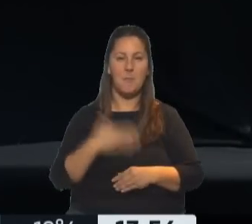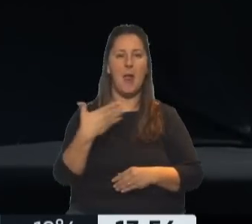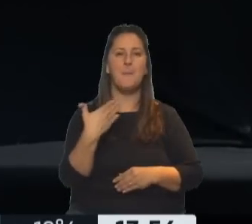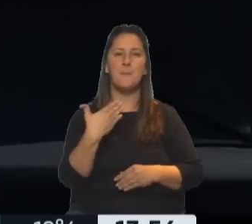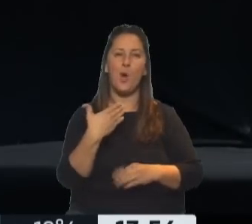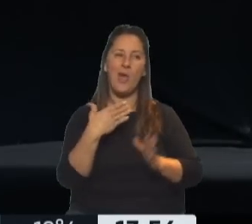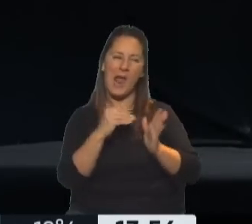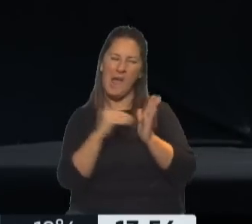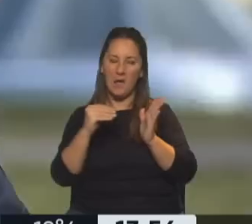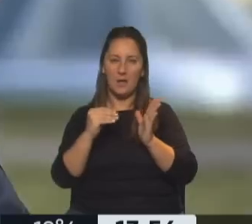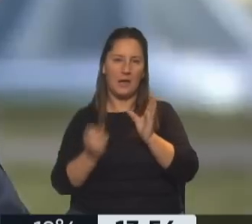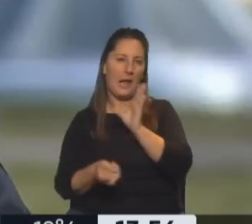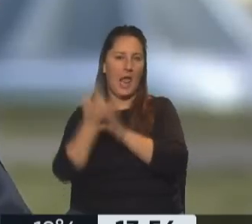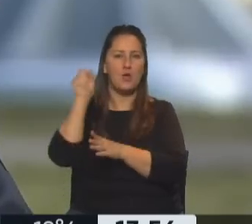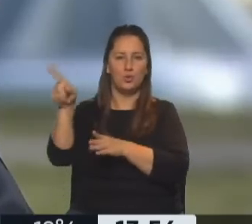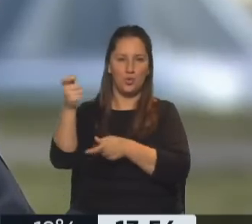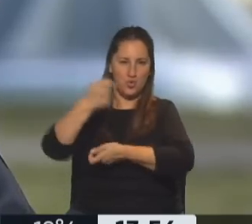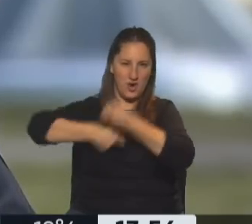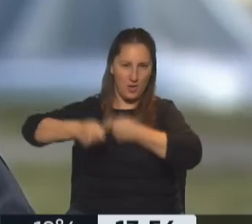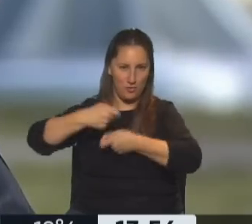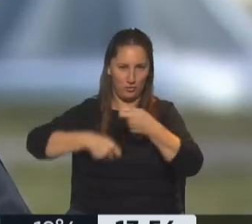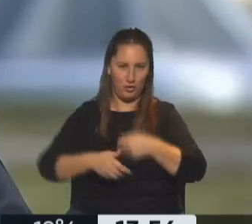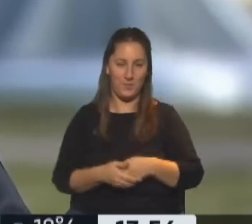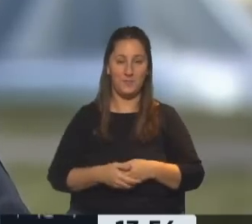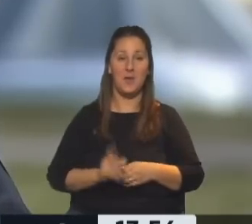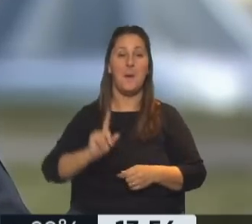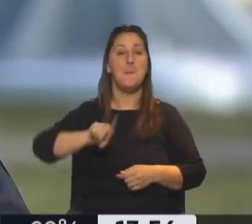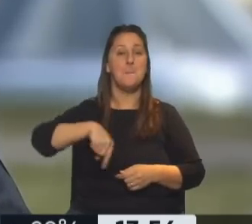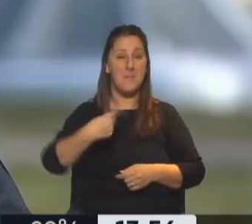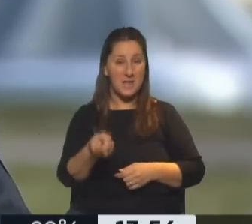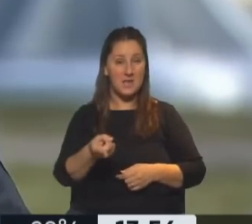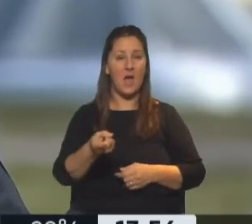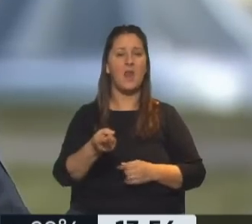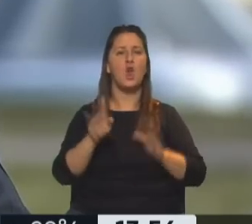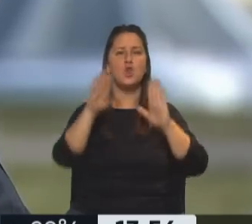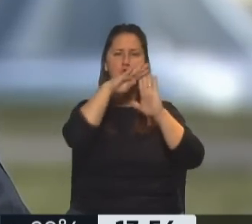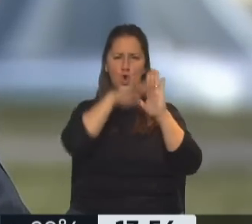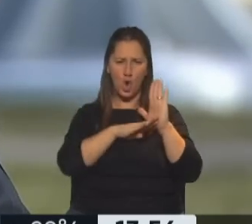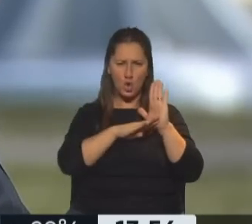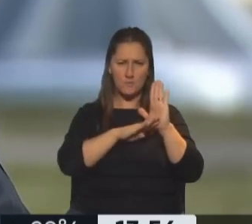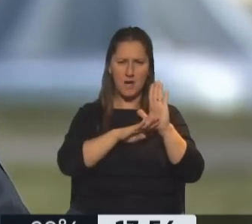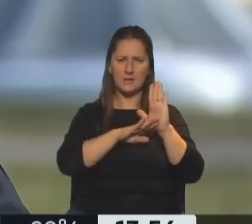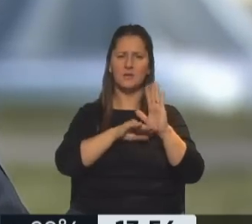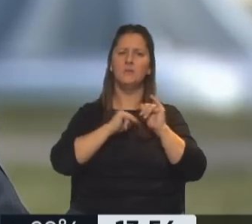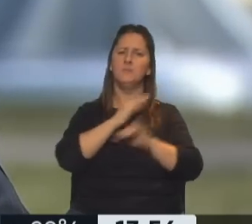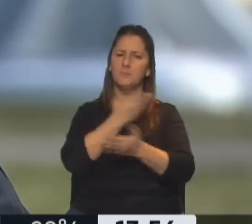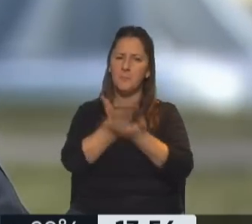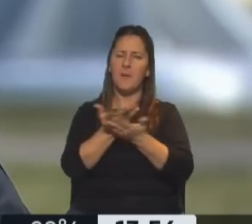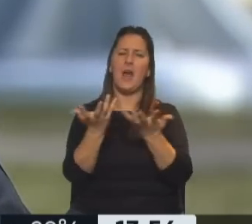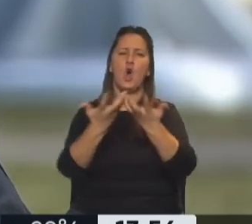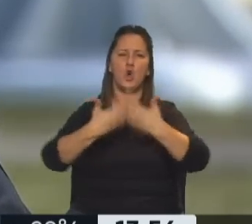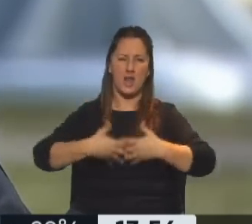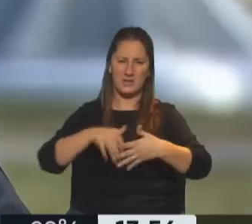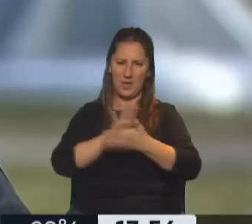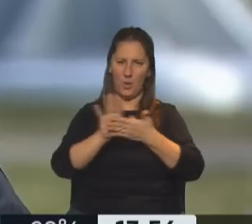acopiar y hacer su propio negocio. En el día de mañana vamos a dictar una serie de normas reorganizando y reordenando esto,